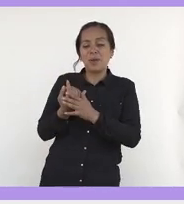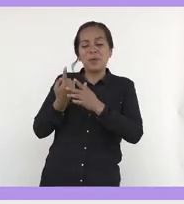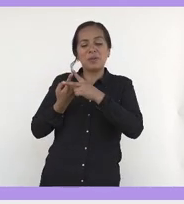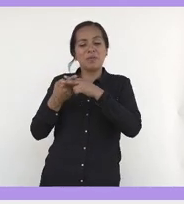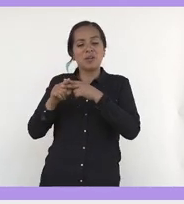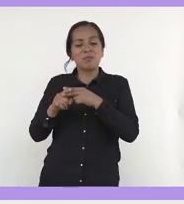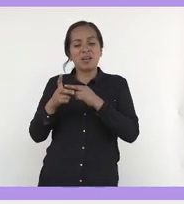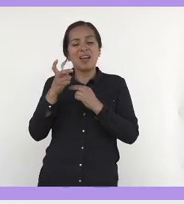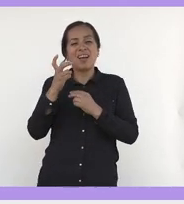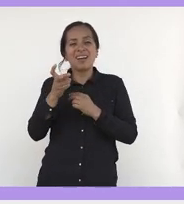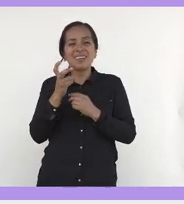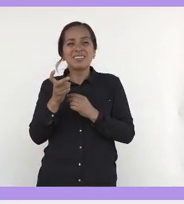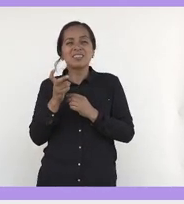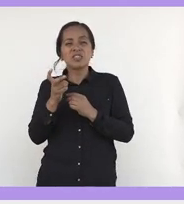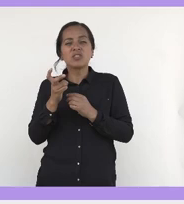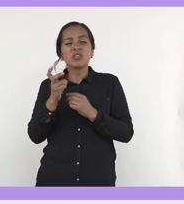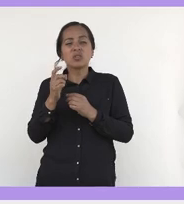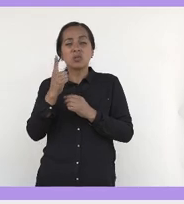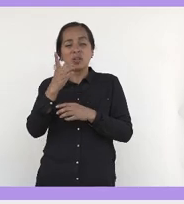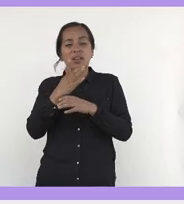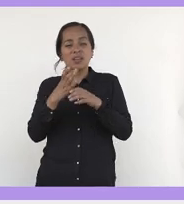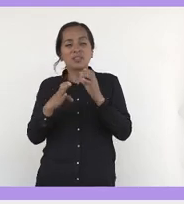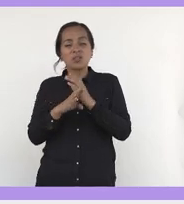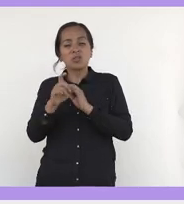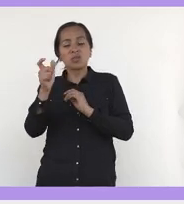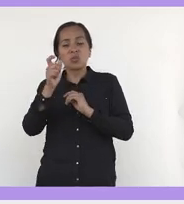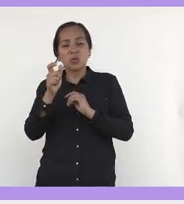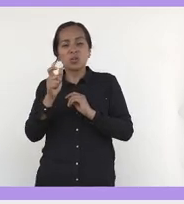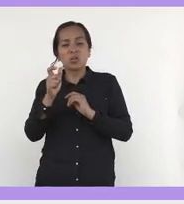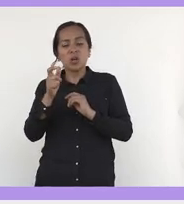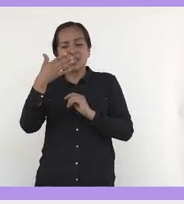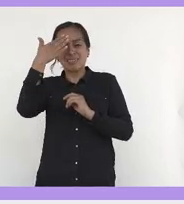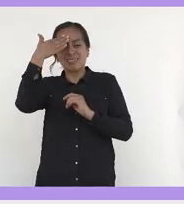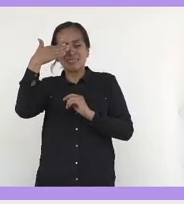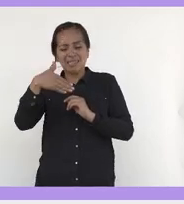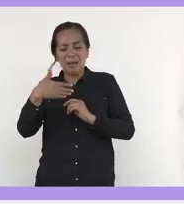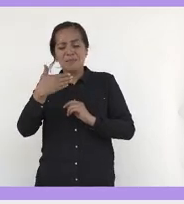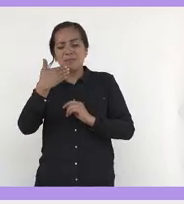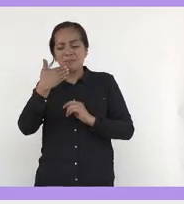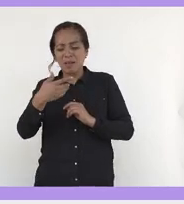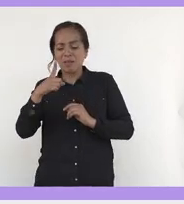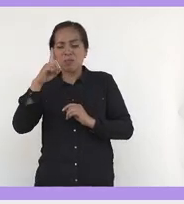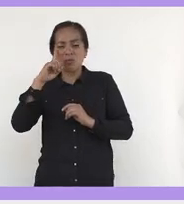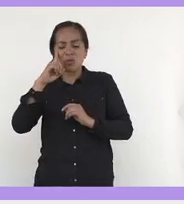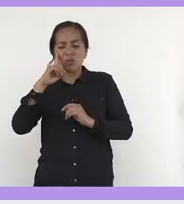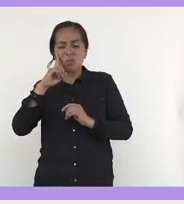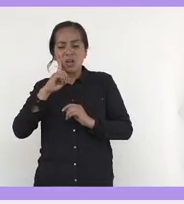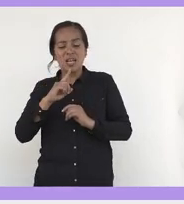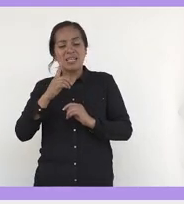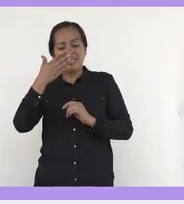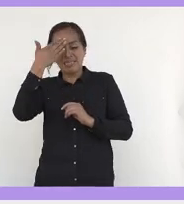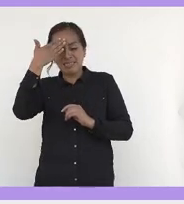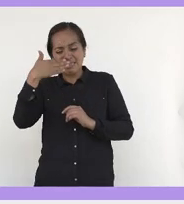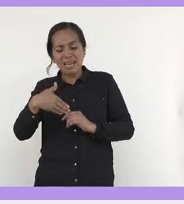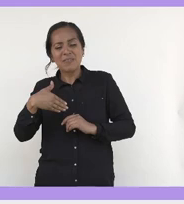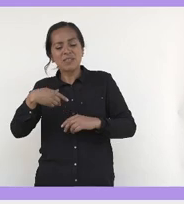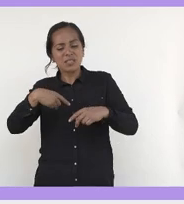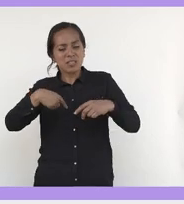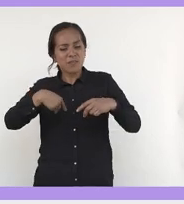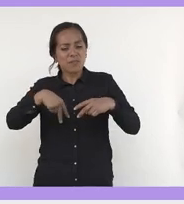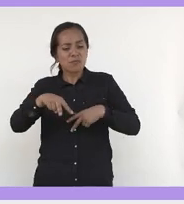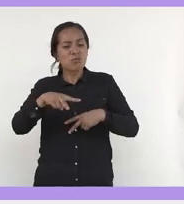ese era uno de los señalamientos no Y que cuando sabes de mujer de mujer sabes de fútbol y eres mujer